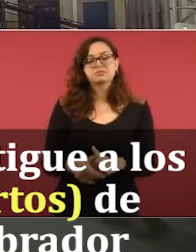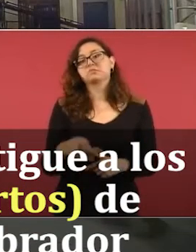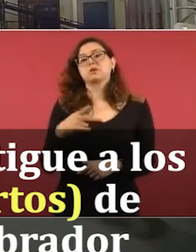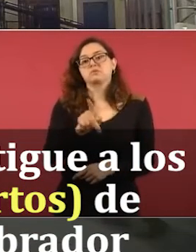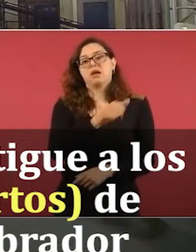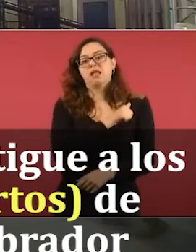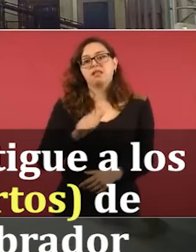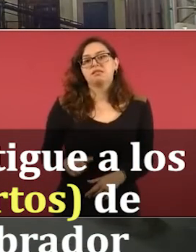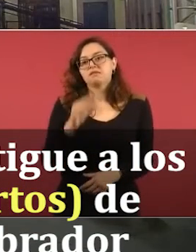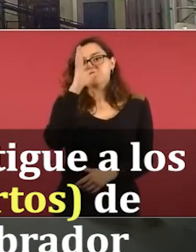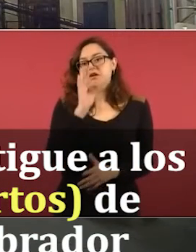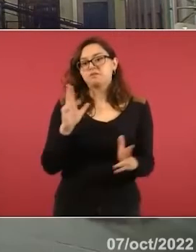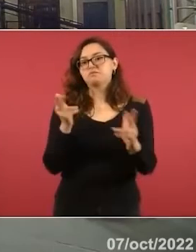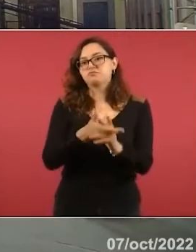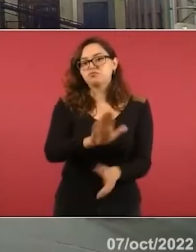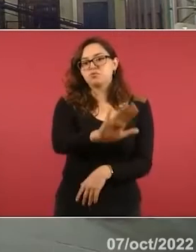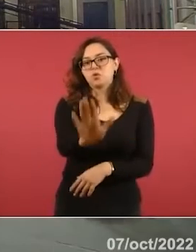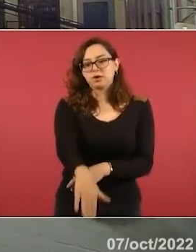Bueno, se está haciendo la investigación